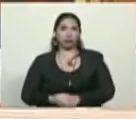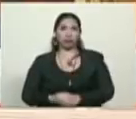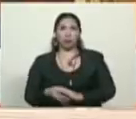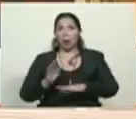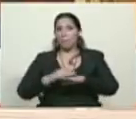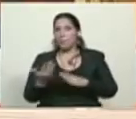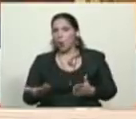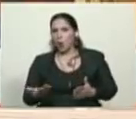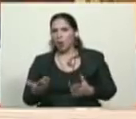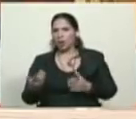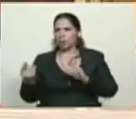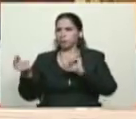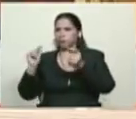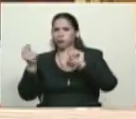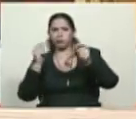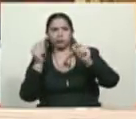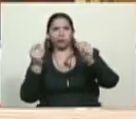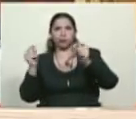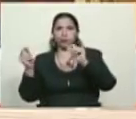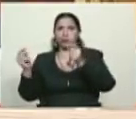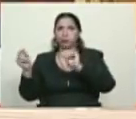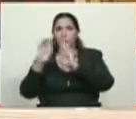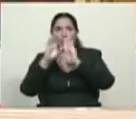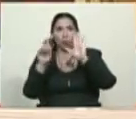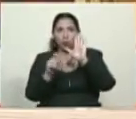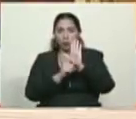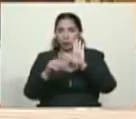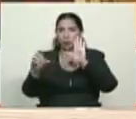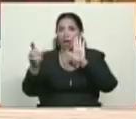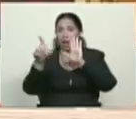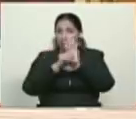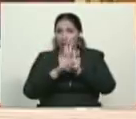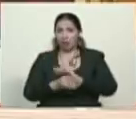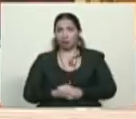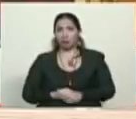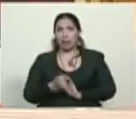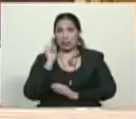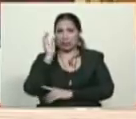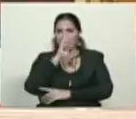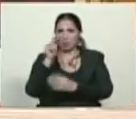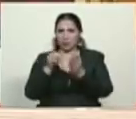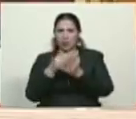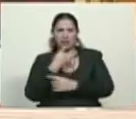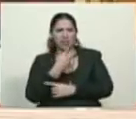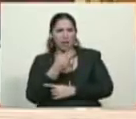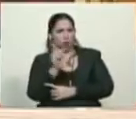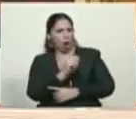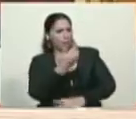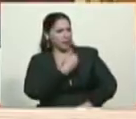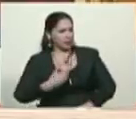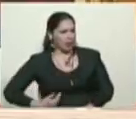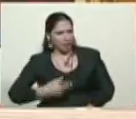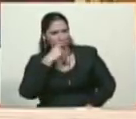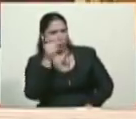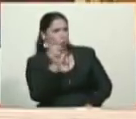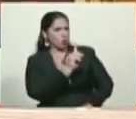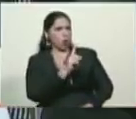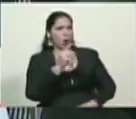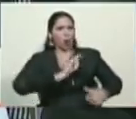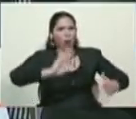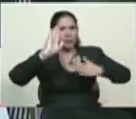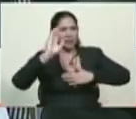hubiera que dirimir un debate constitucional, legal, la Asamblea Nacional diga, no, el presidente Maduro no se juramentó, es